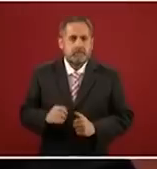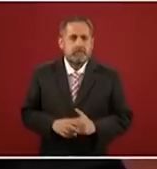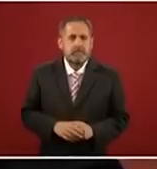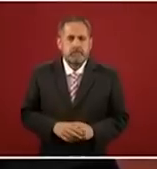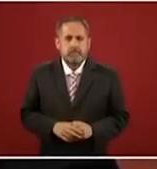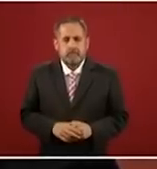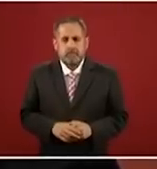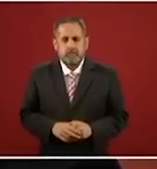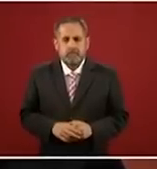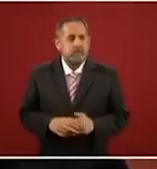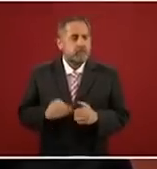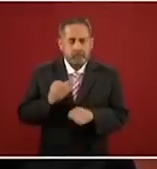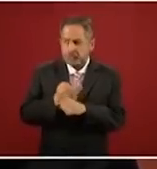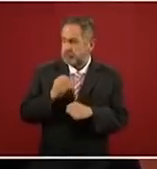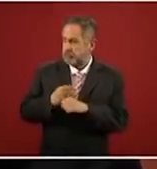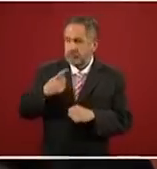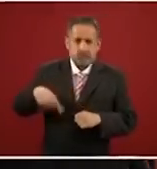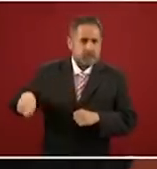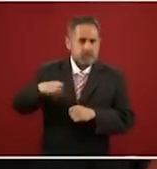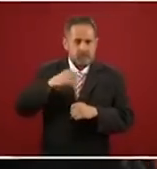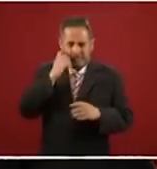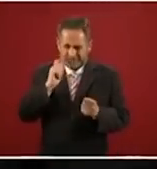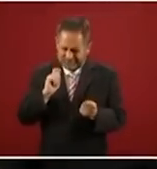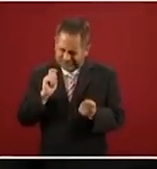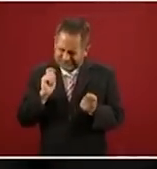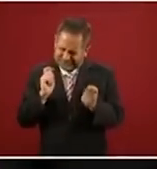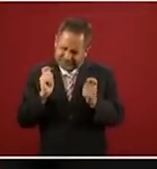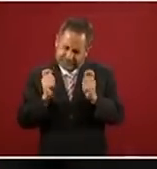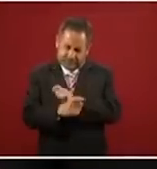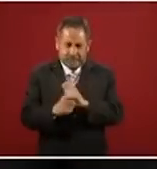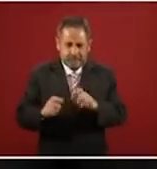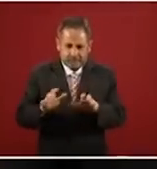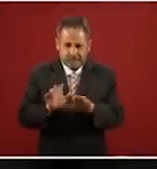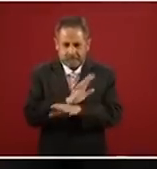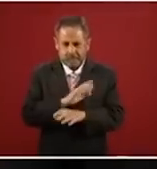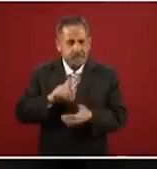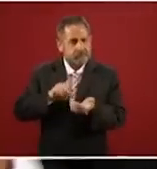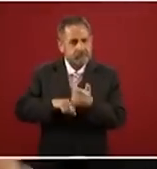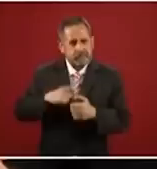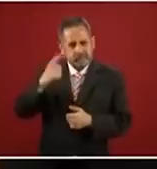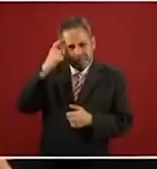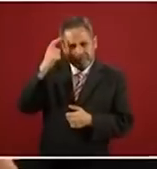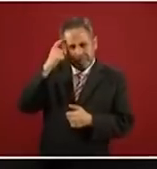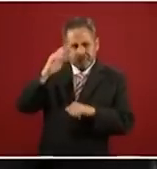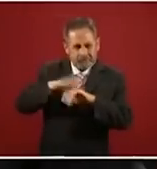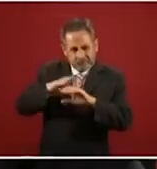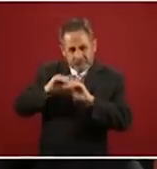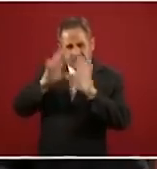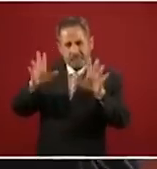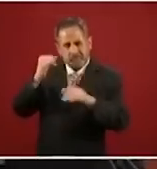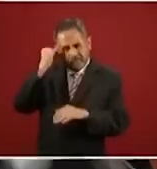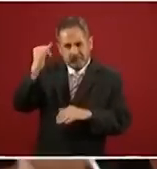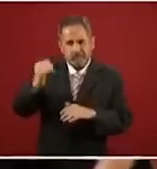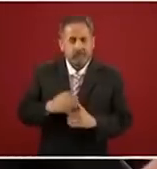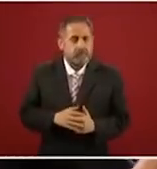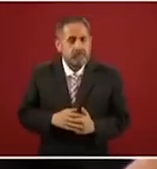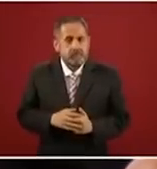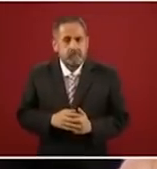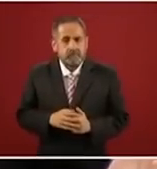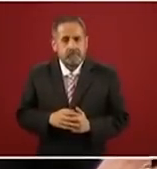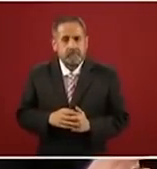en un proceso de transformación y tenemos que tener este clara las ideas sino